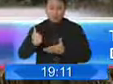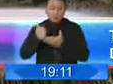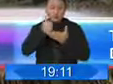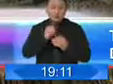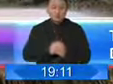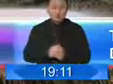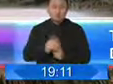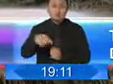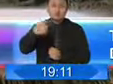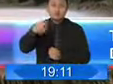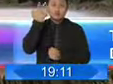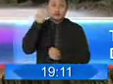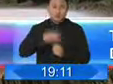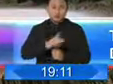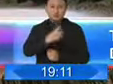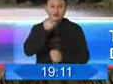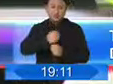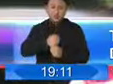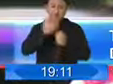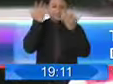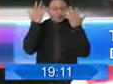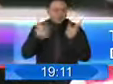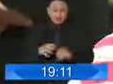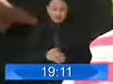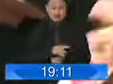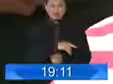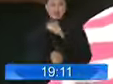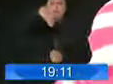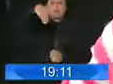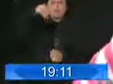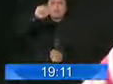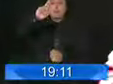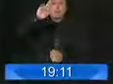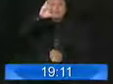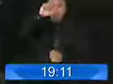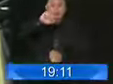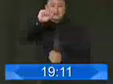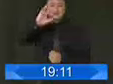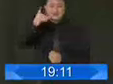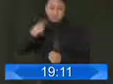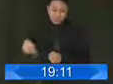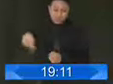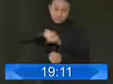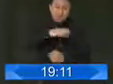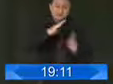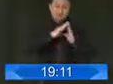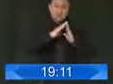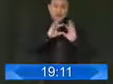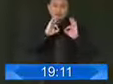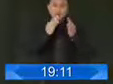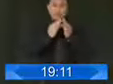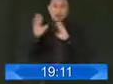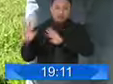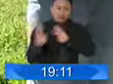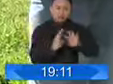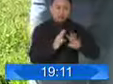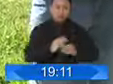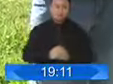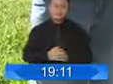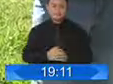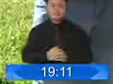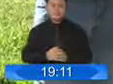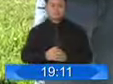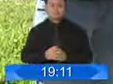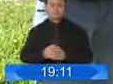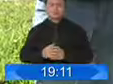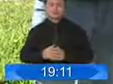que en los próximos días el trabajo ya termine y doña María pueda regresar a su vivienda junto a toda su familia. En Quito